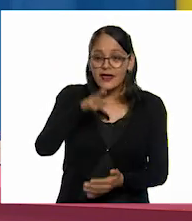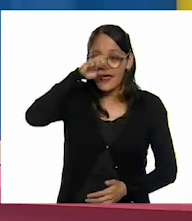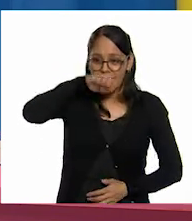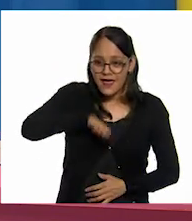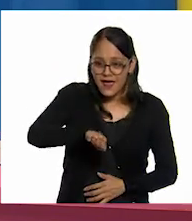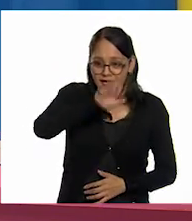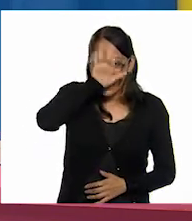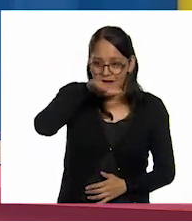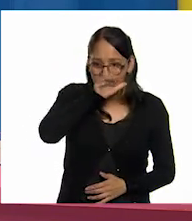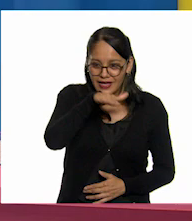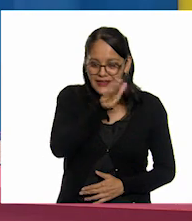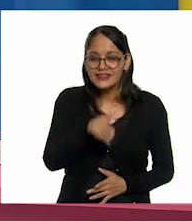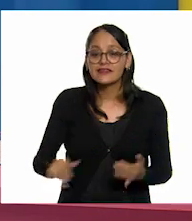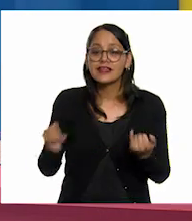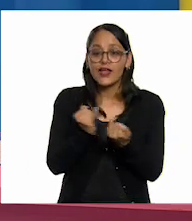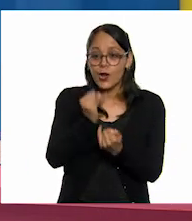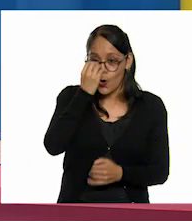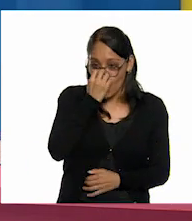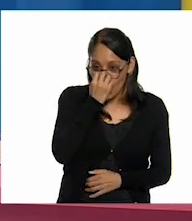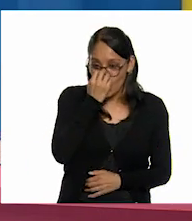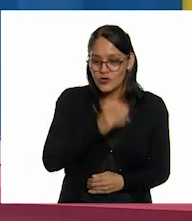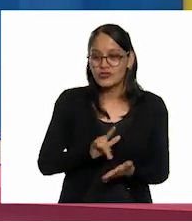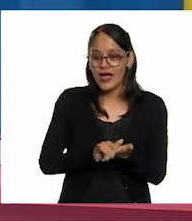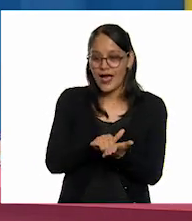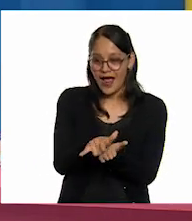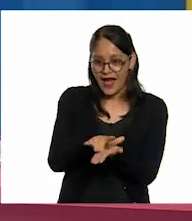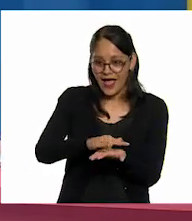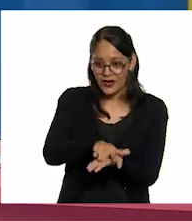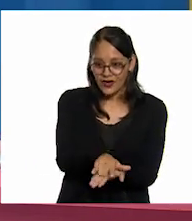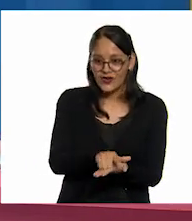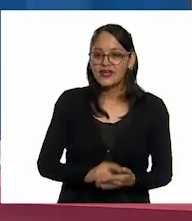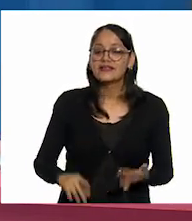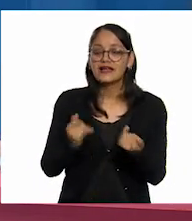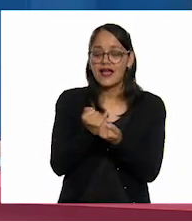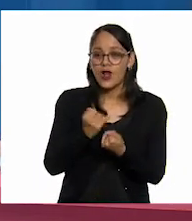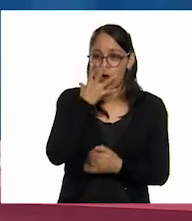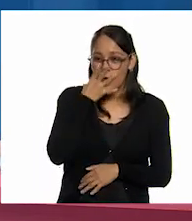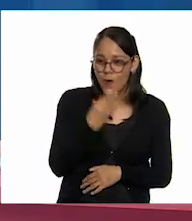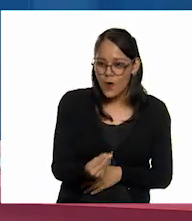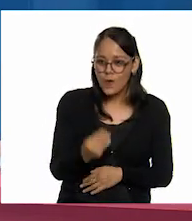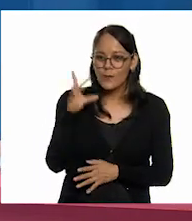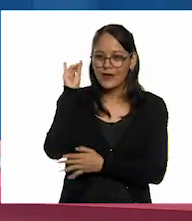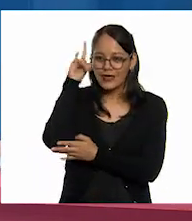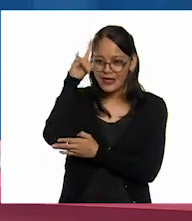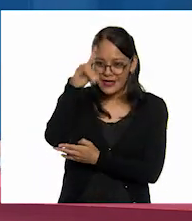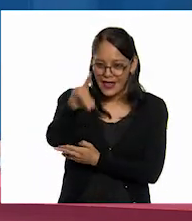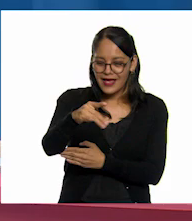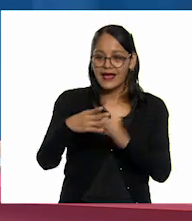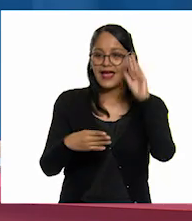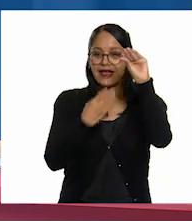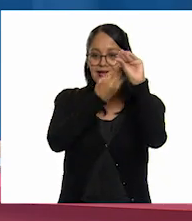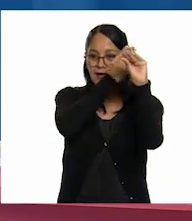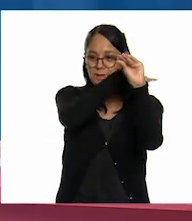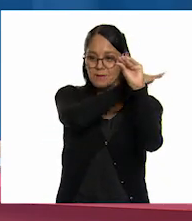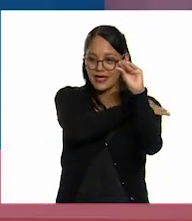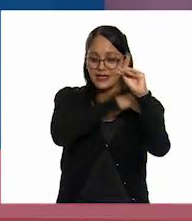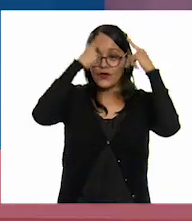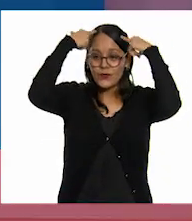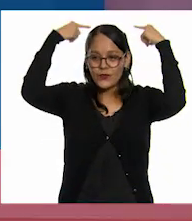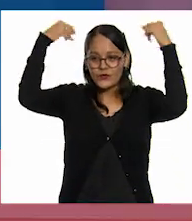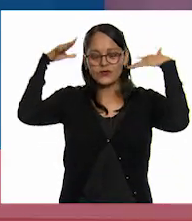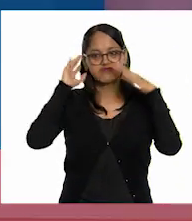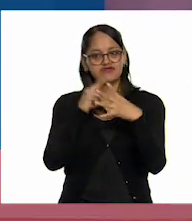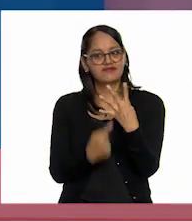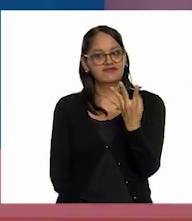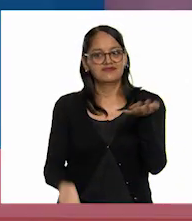polar, los caracoles, los lobos, la jirafa, el camello, el búho y... Espera, Juan